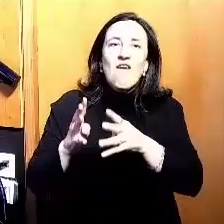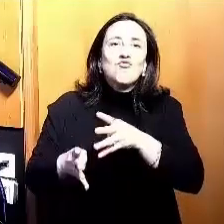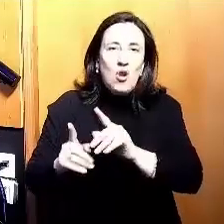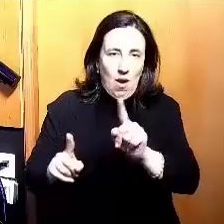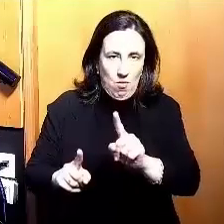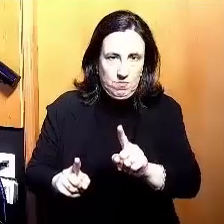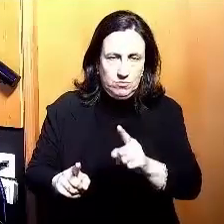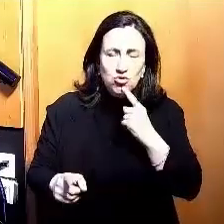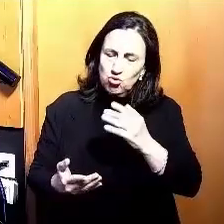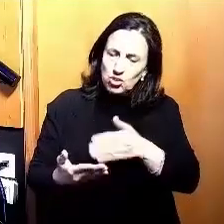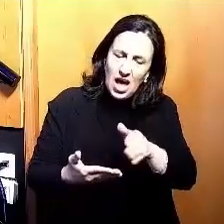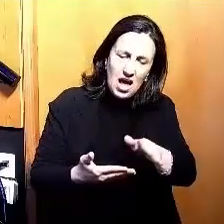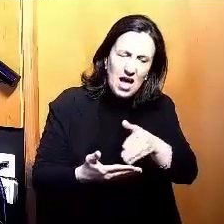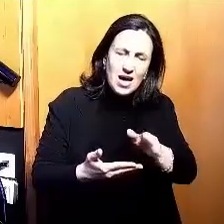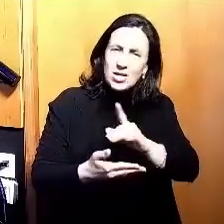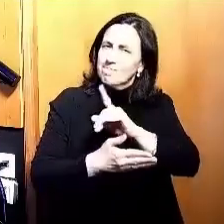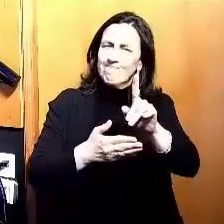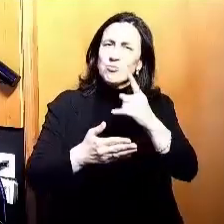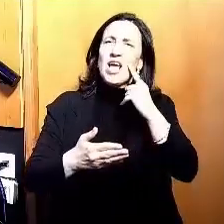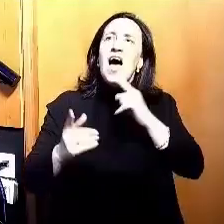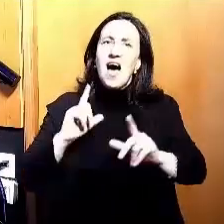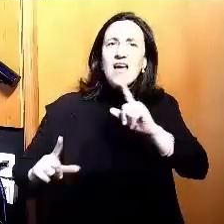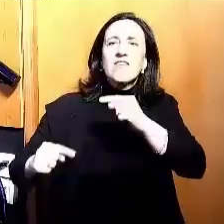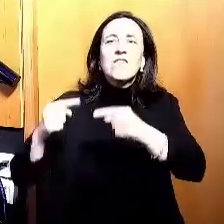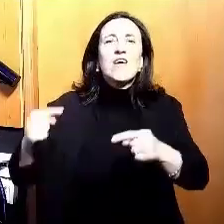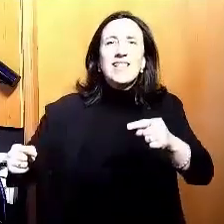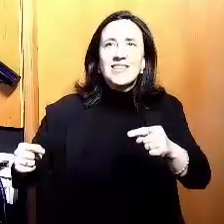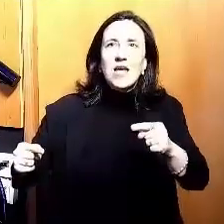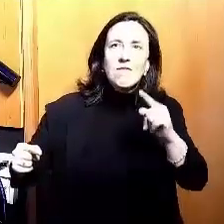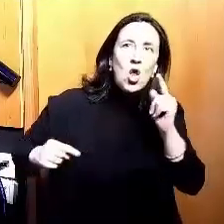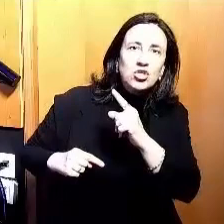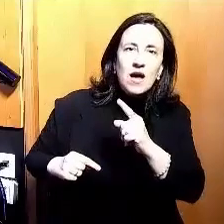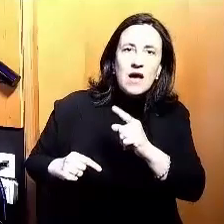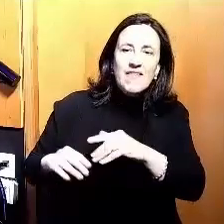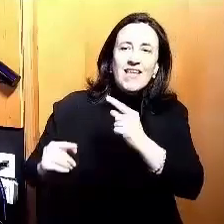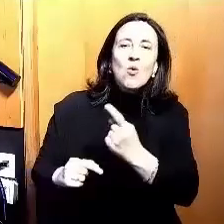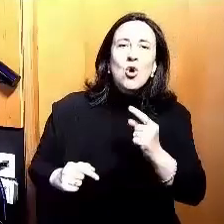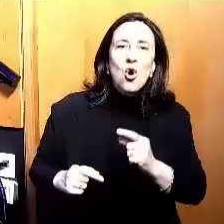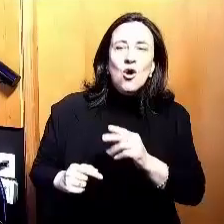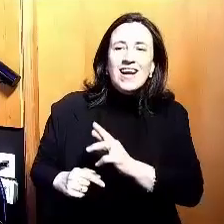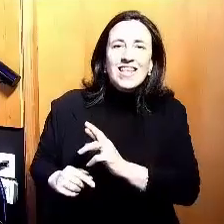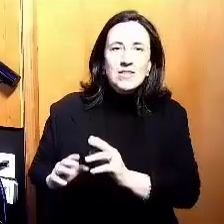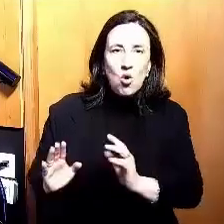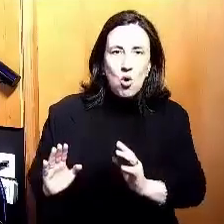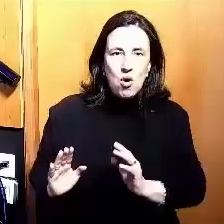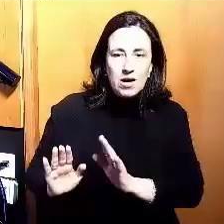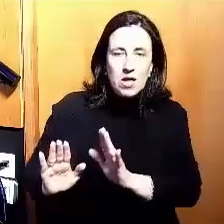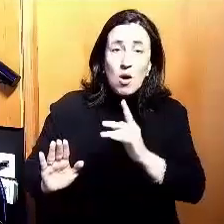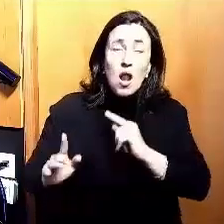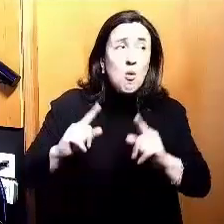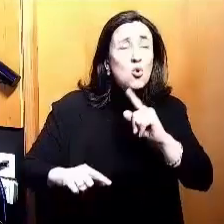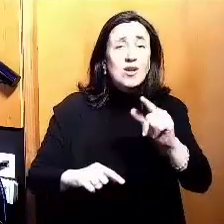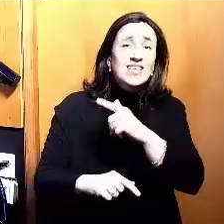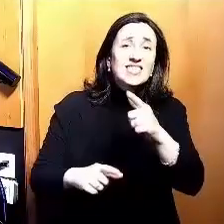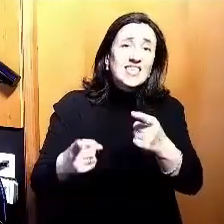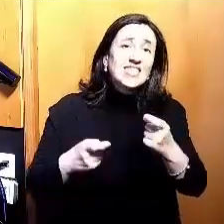nada, porque como realmente creo que hay diferentes velocidades, creo que hay hay gente que todavía necesita que hablemos de las 5